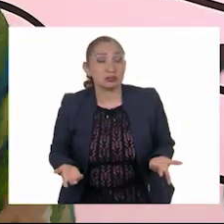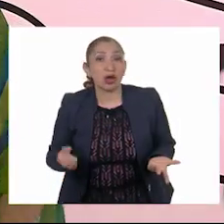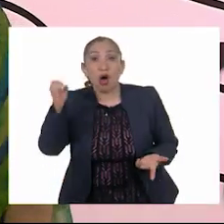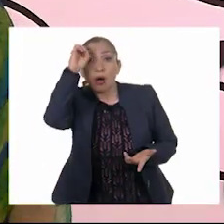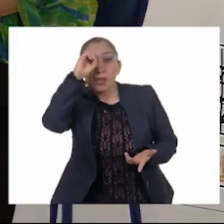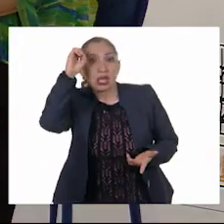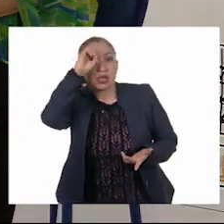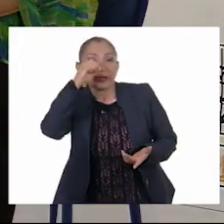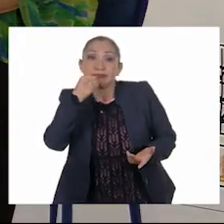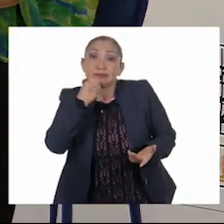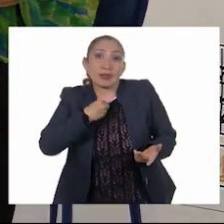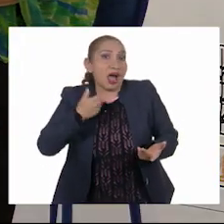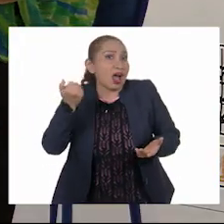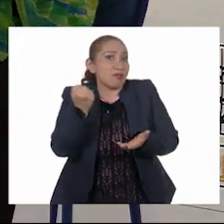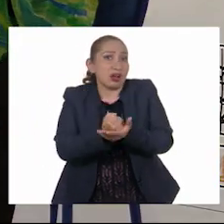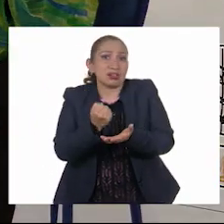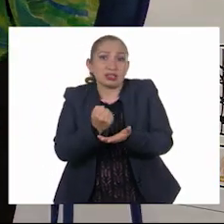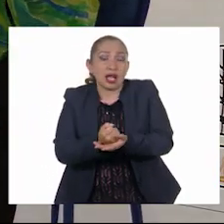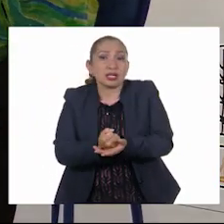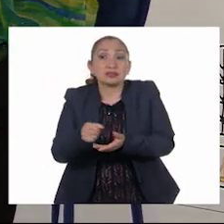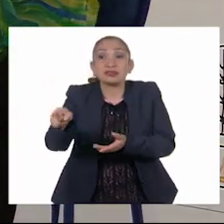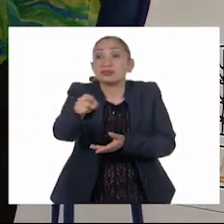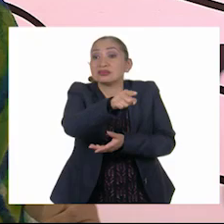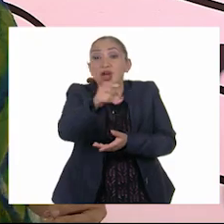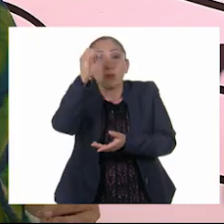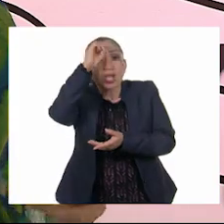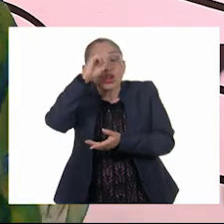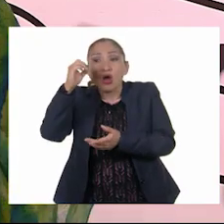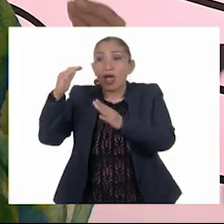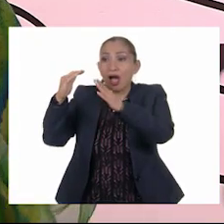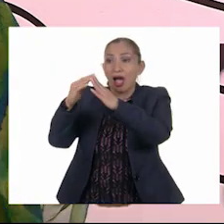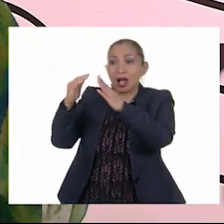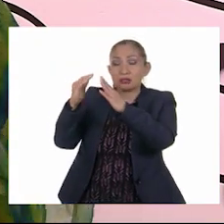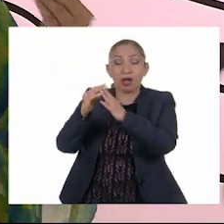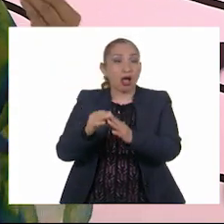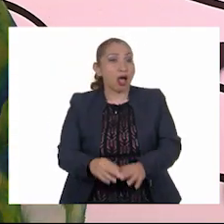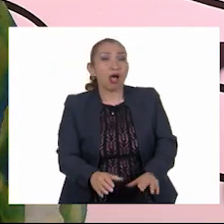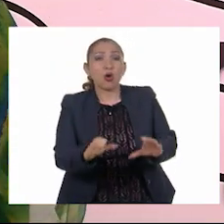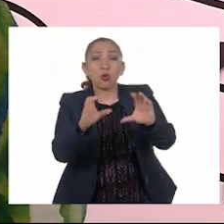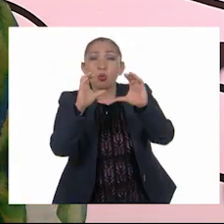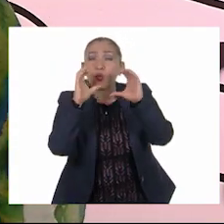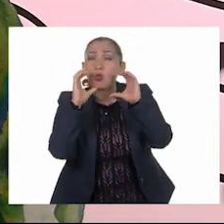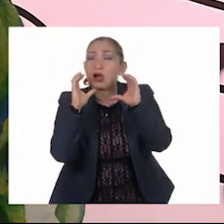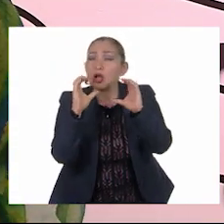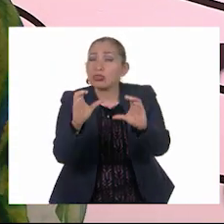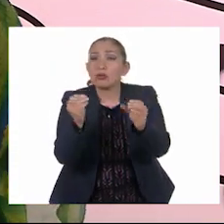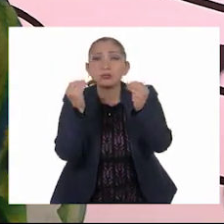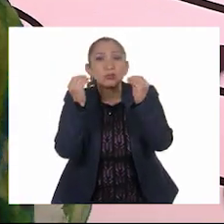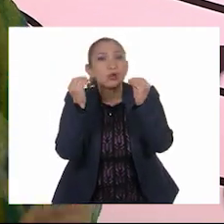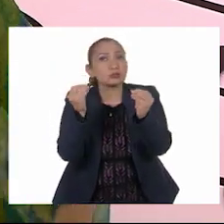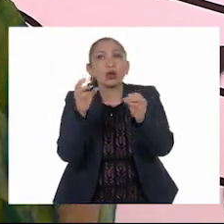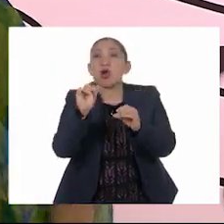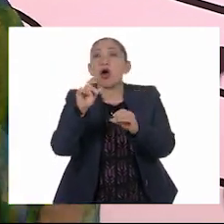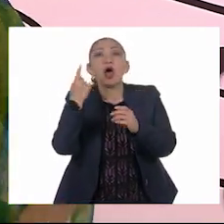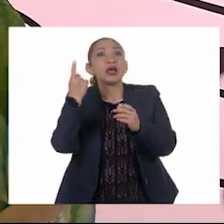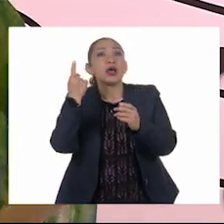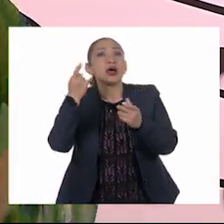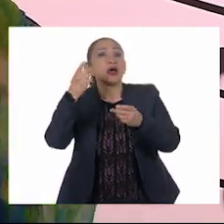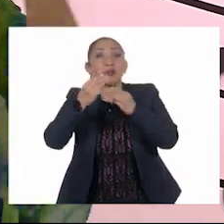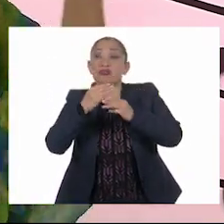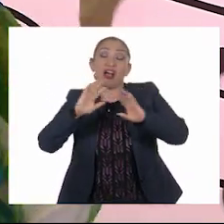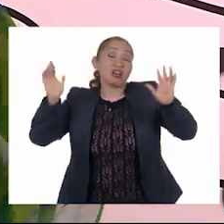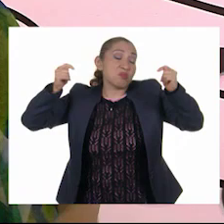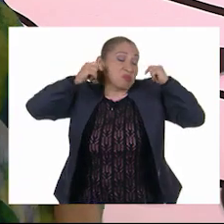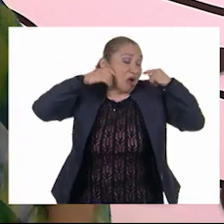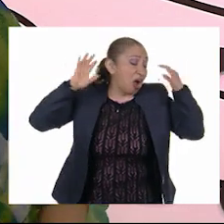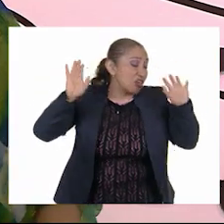opiniones son inevitables. Entonces, las opiniones desde casa. Cuiden muchísimo. No quiere decir que vayan por el mundo diciendo, no,